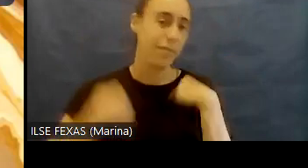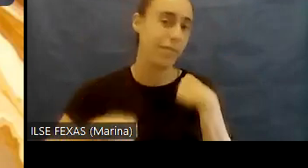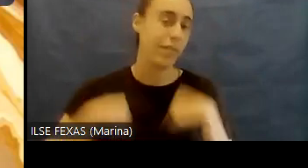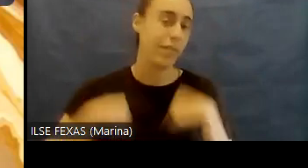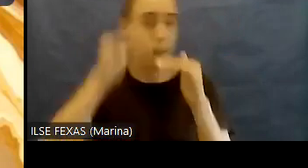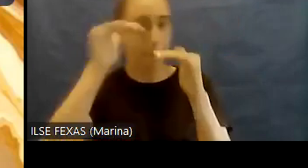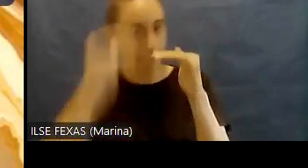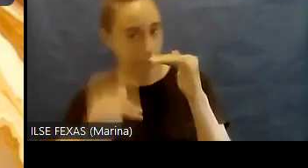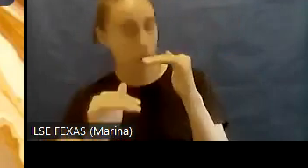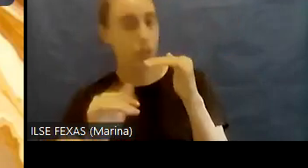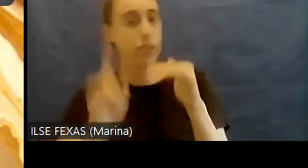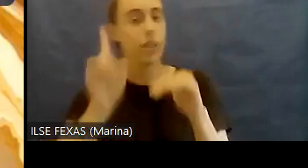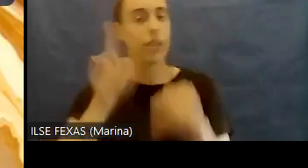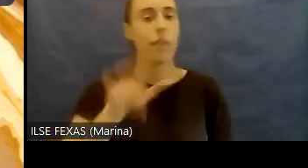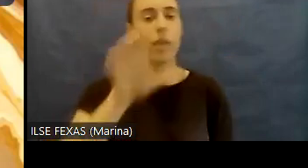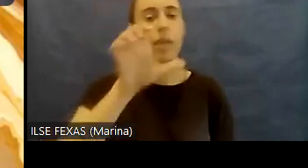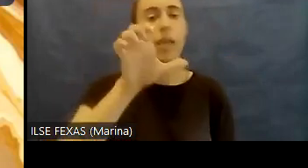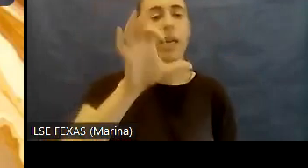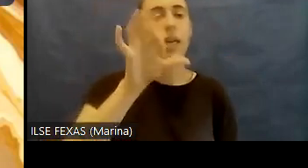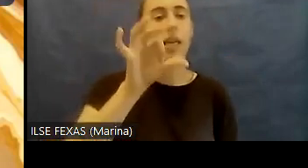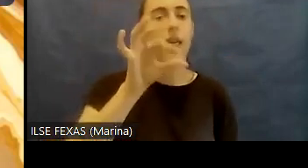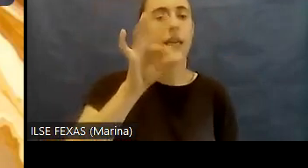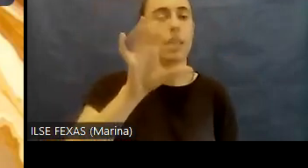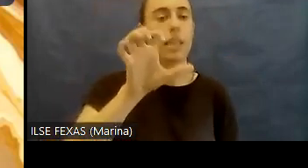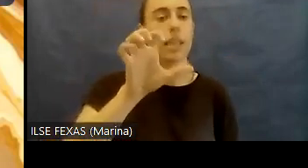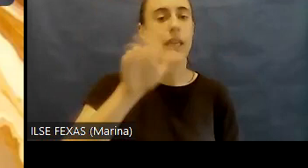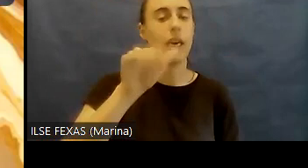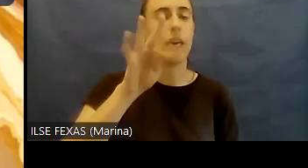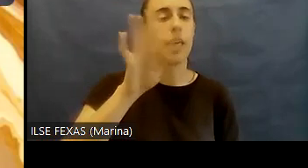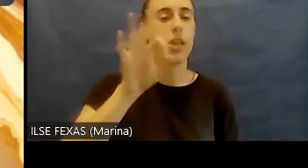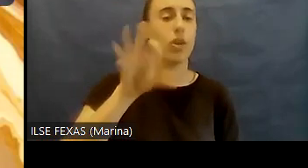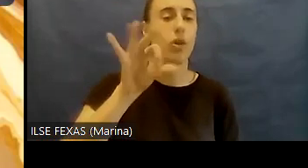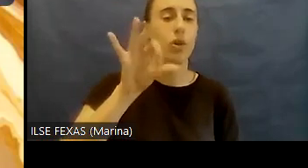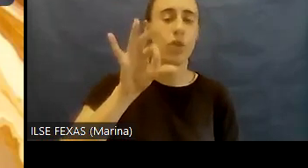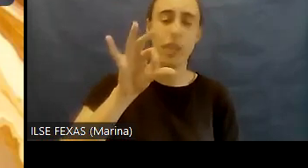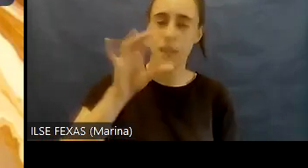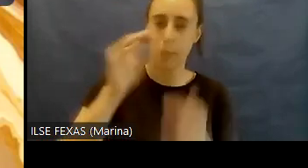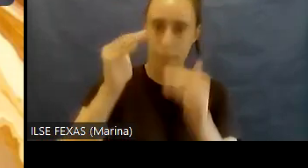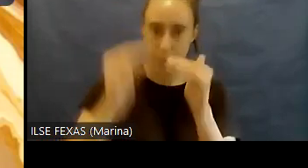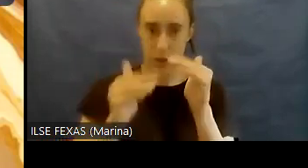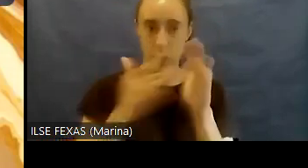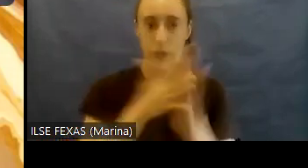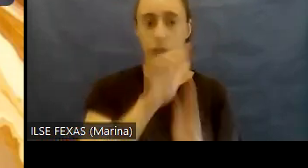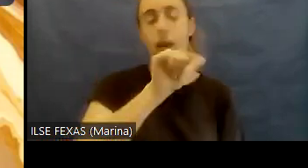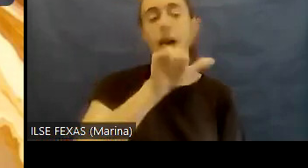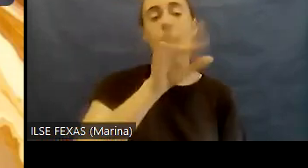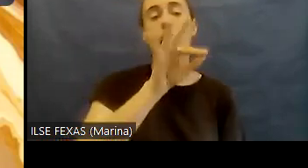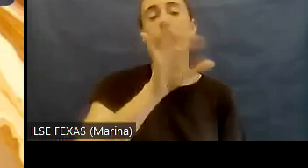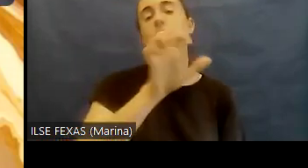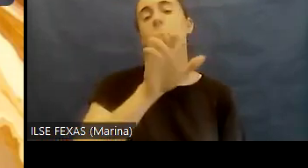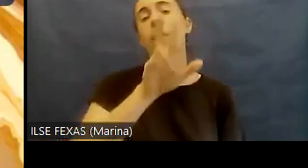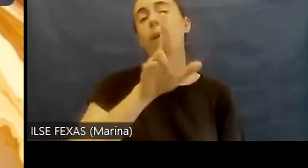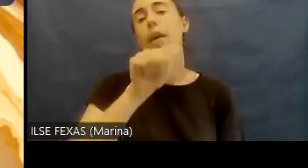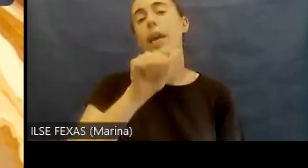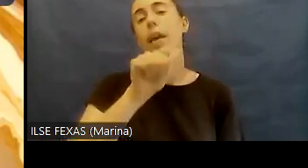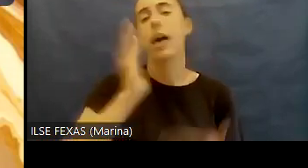disminuir la esteatosis hepática. Por lo tanto, podemos actuar, como os digo, con el gel de aloe vera sobre la